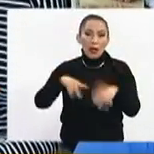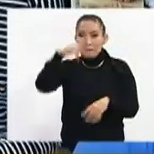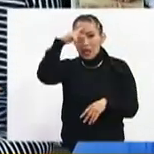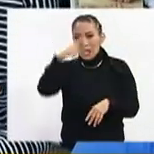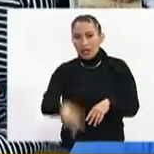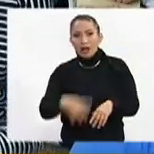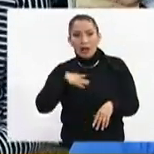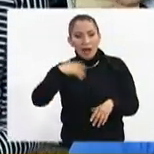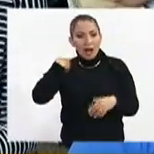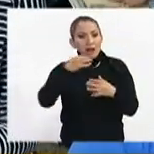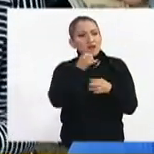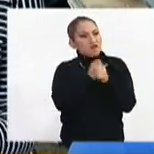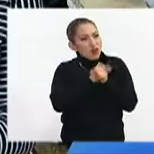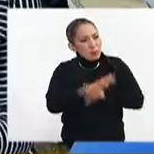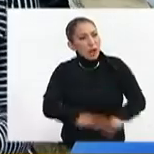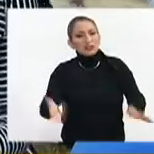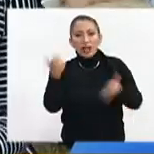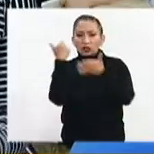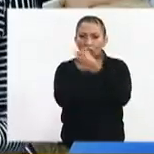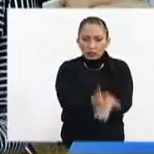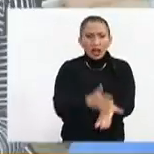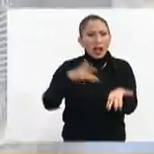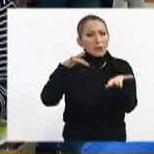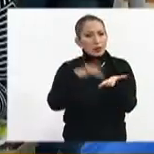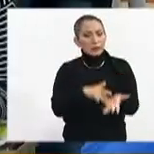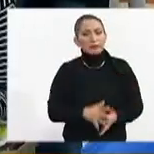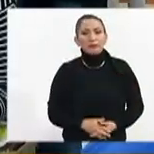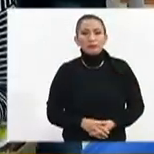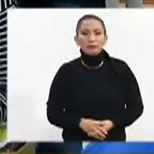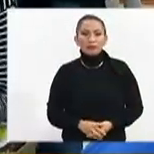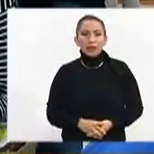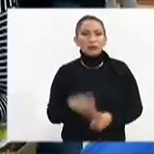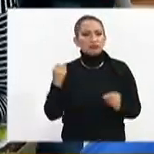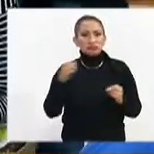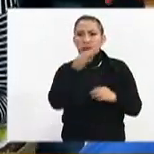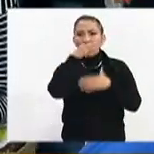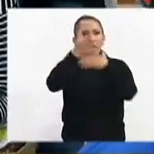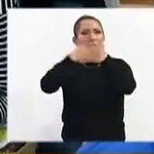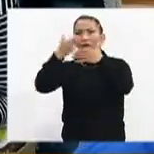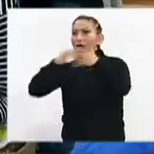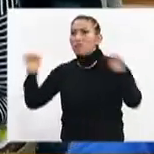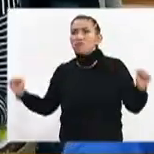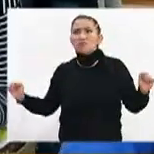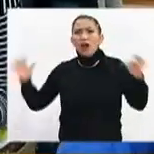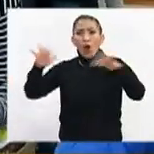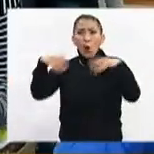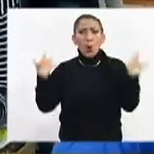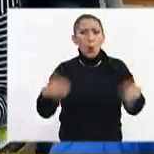México por la información, por ayudar, por apoyar, pues se viralizó la cosa